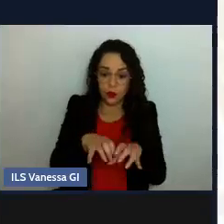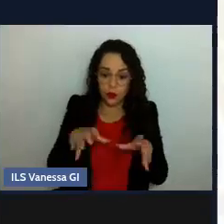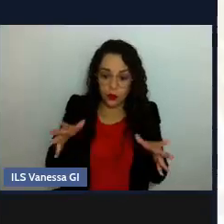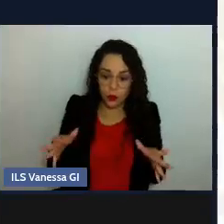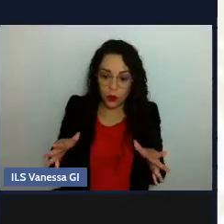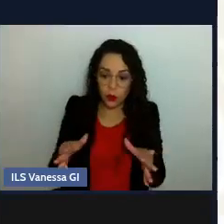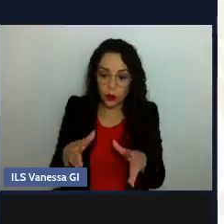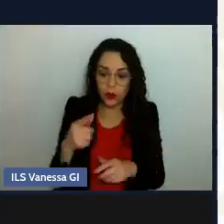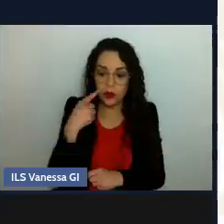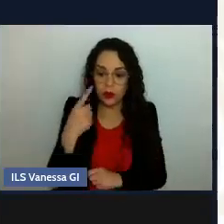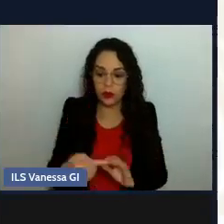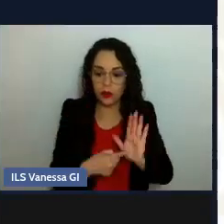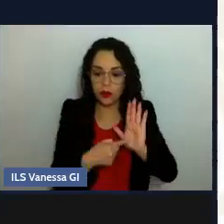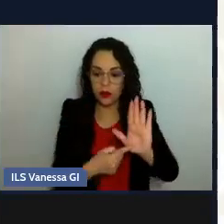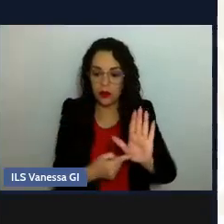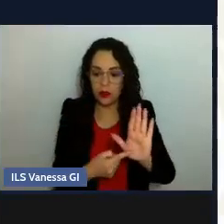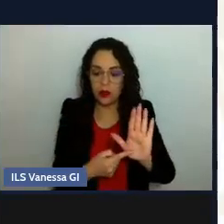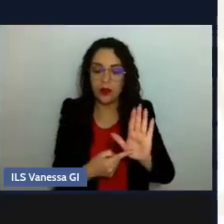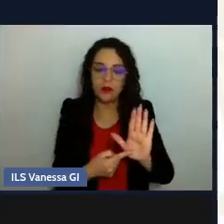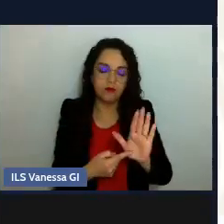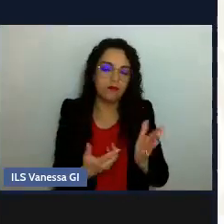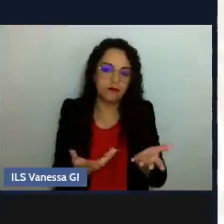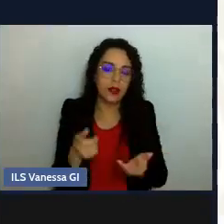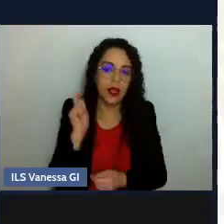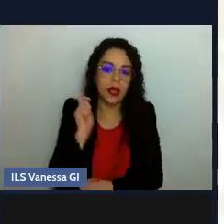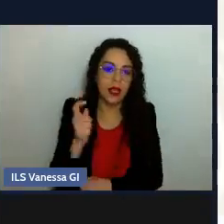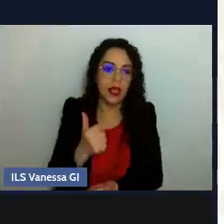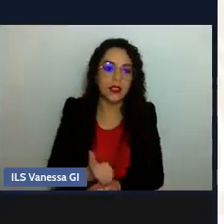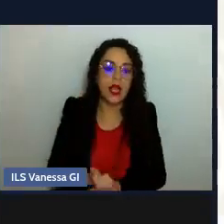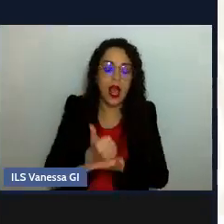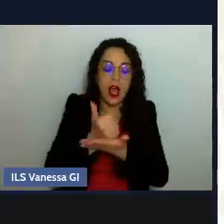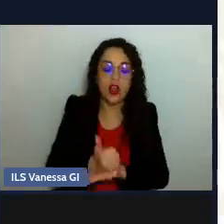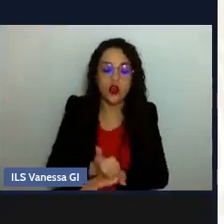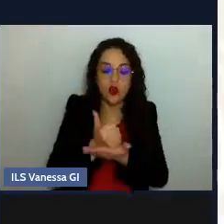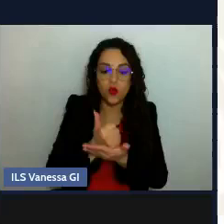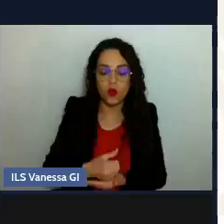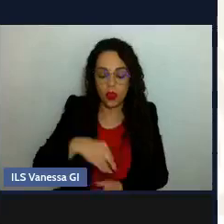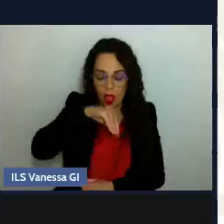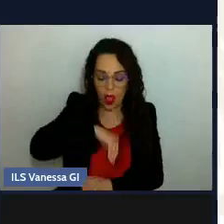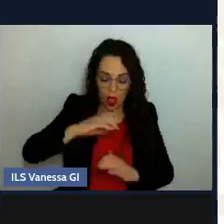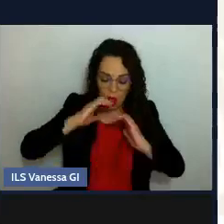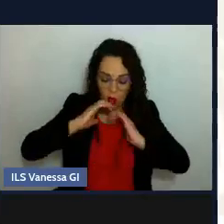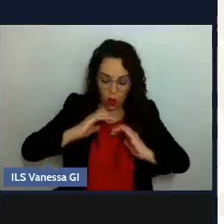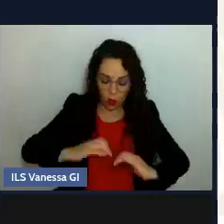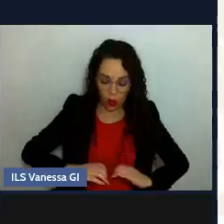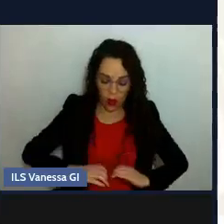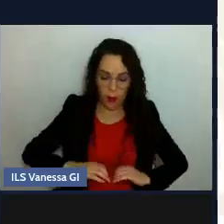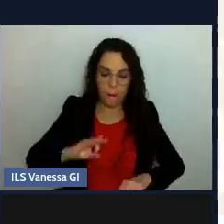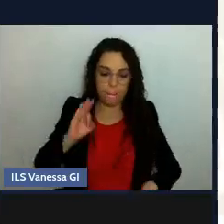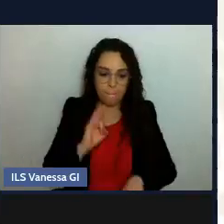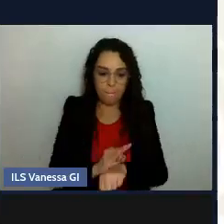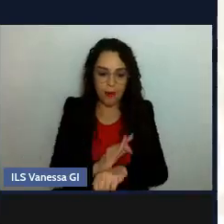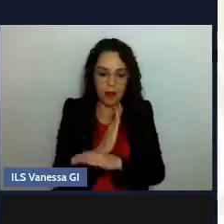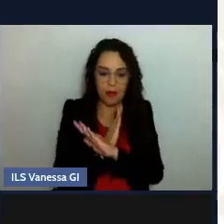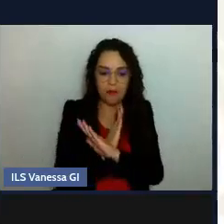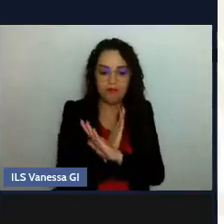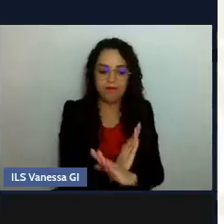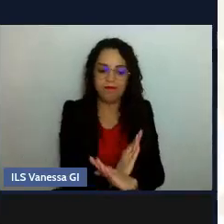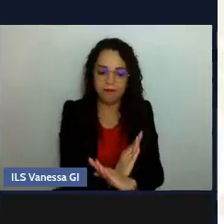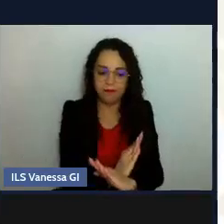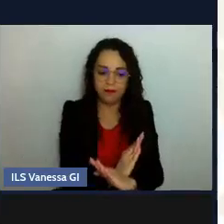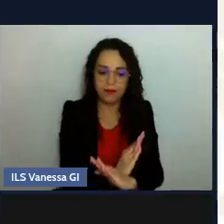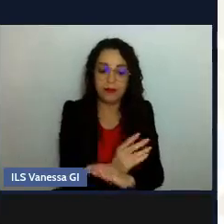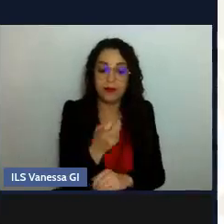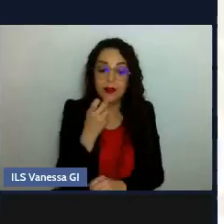mascota ayuda a fortalecer tu sistema inmunológico, te relaja. Entonces, eso mejora